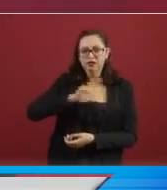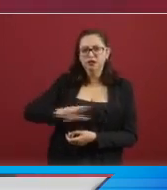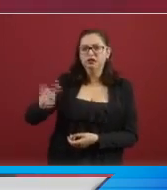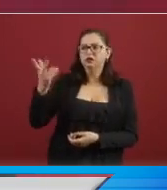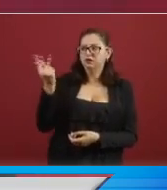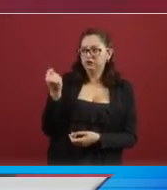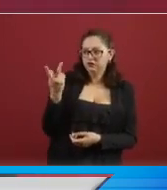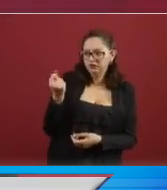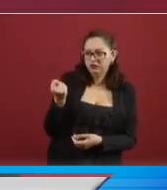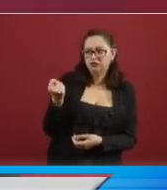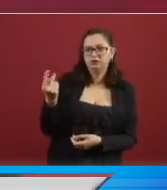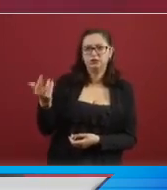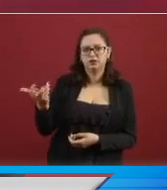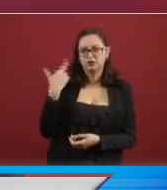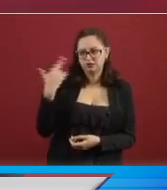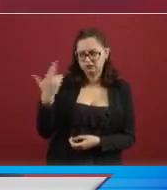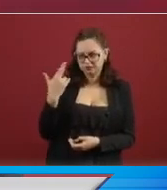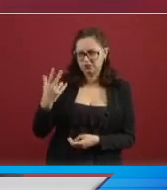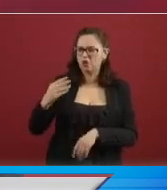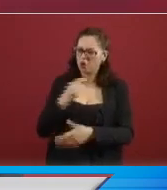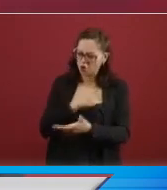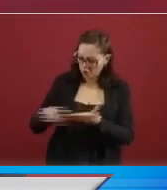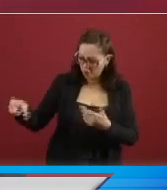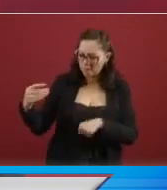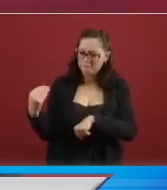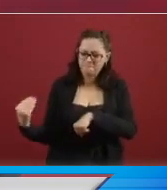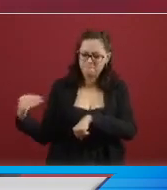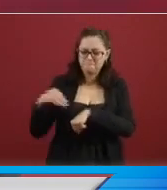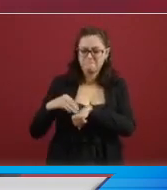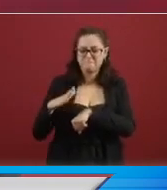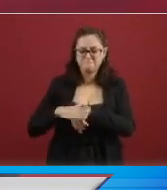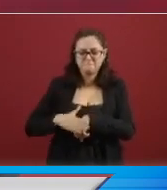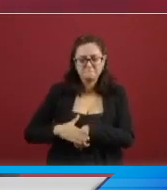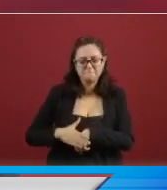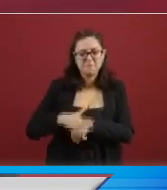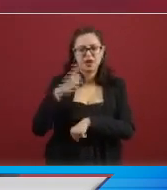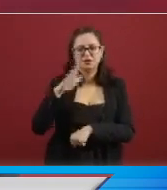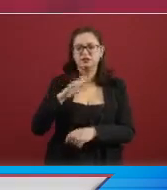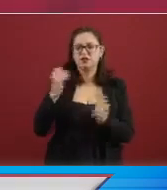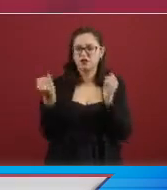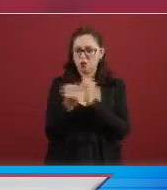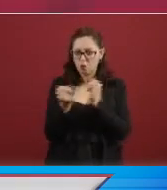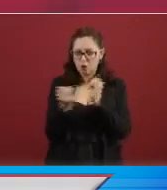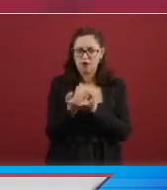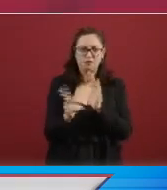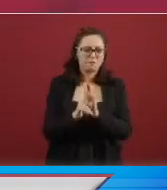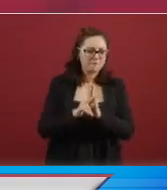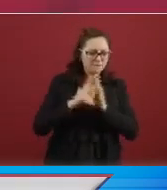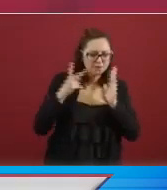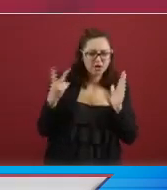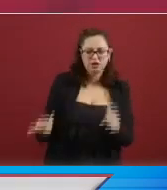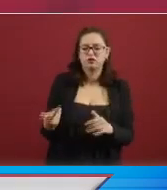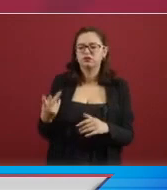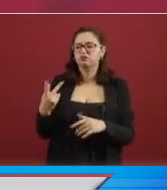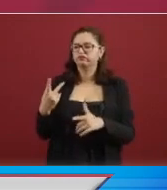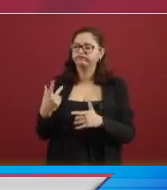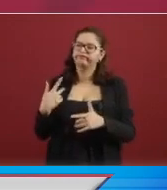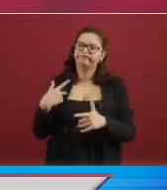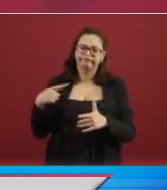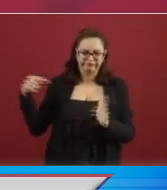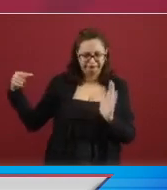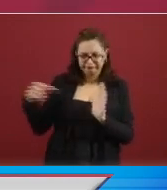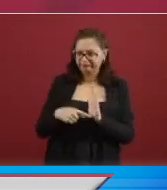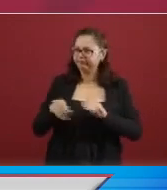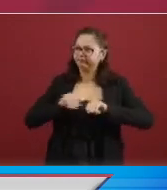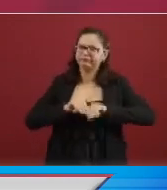esta campaña, se están dando alternativas a los jóvenes para que no sean excluidos o marginados, con alternativas de estudio y de trabajo. No se descarta